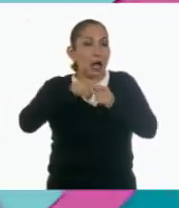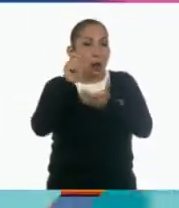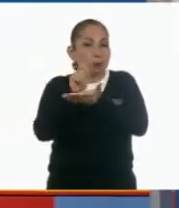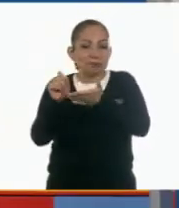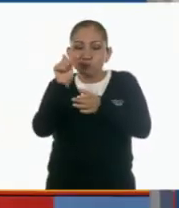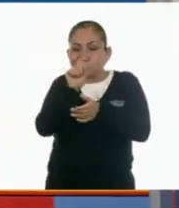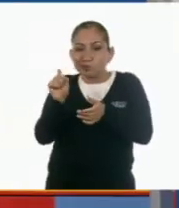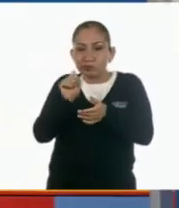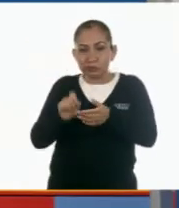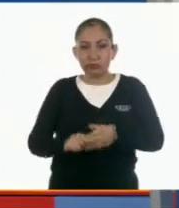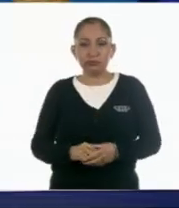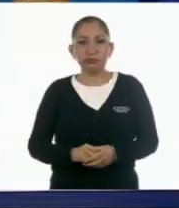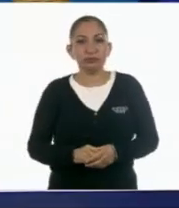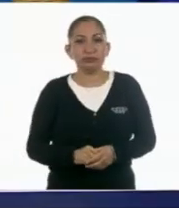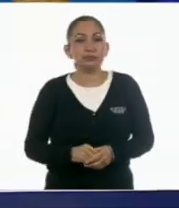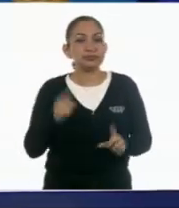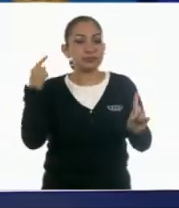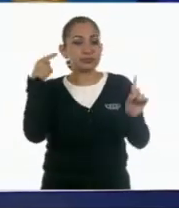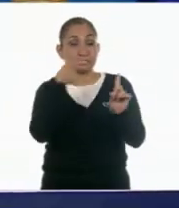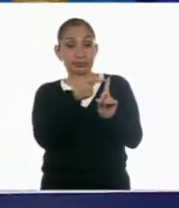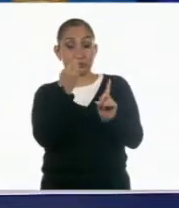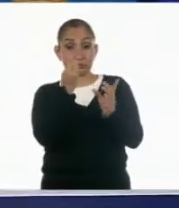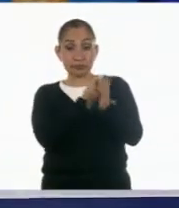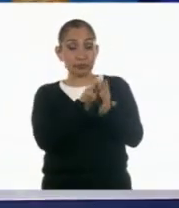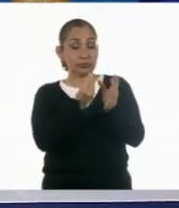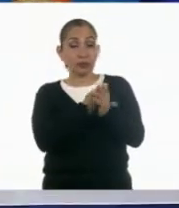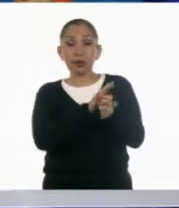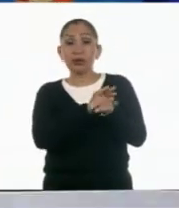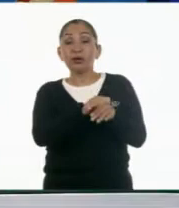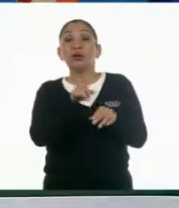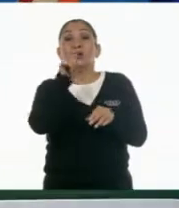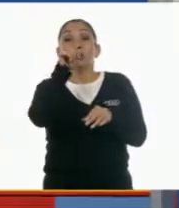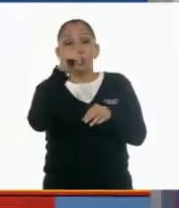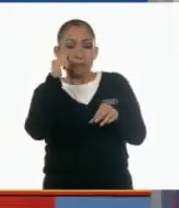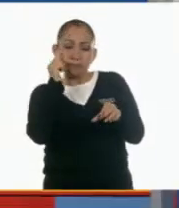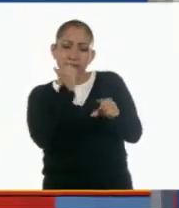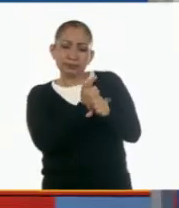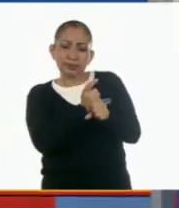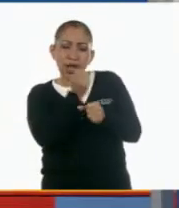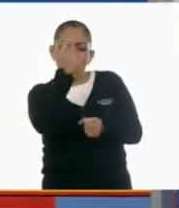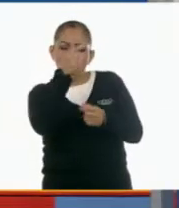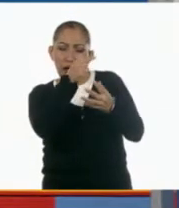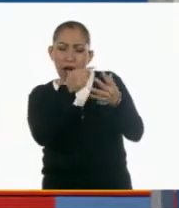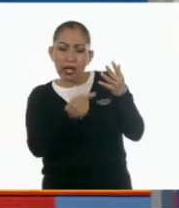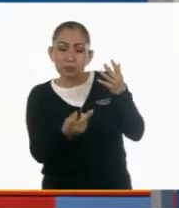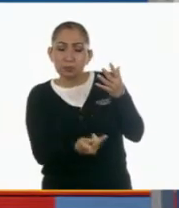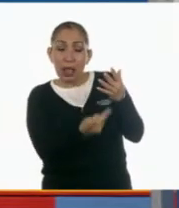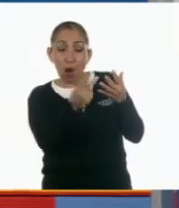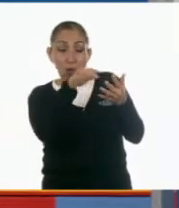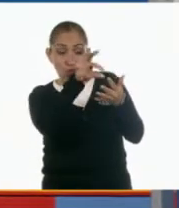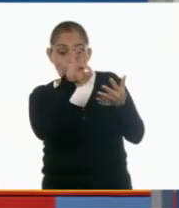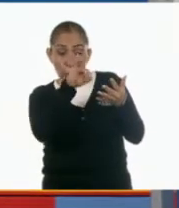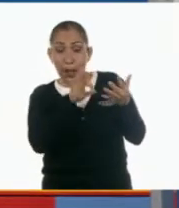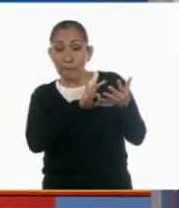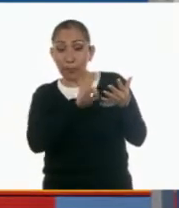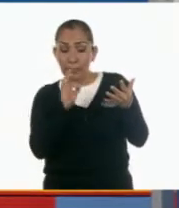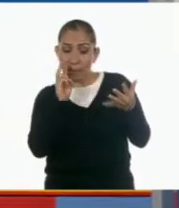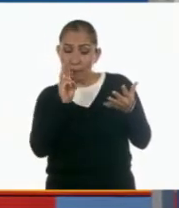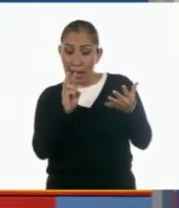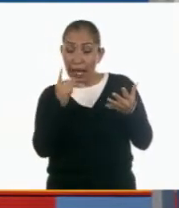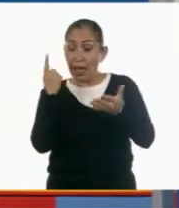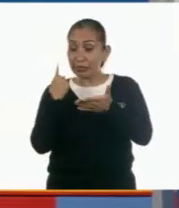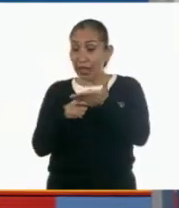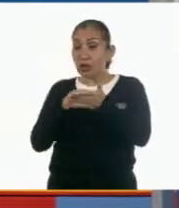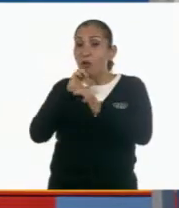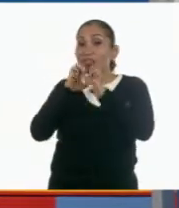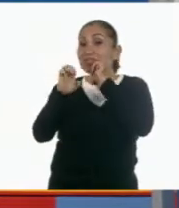apuntes. Y el propósito de esta sesión es que tú identifiques aquellas preguntas que puedes considerar dentro de